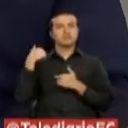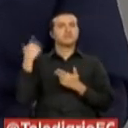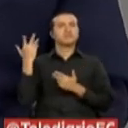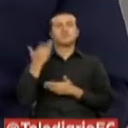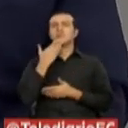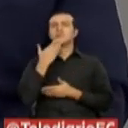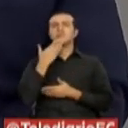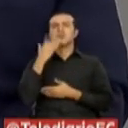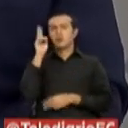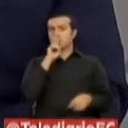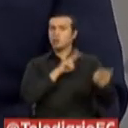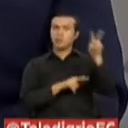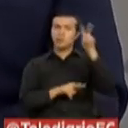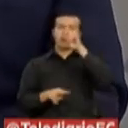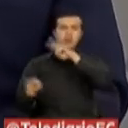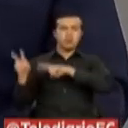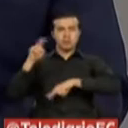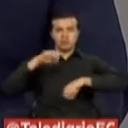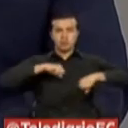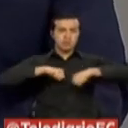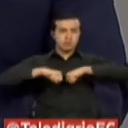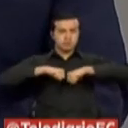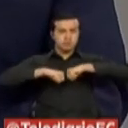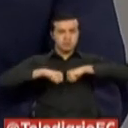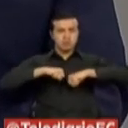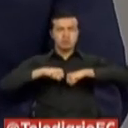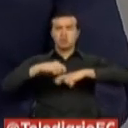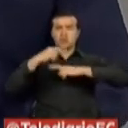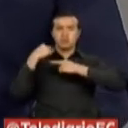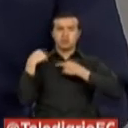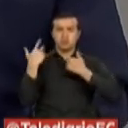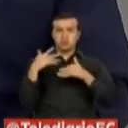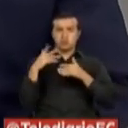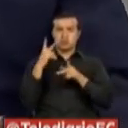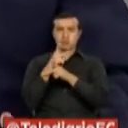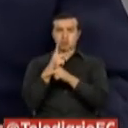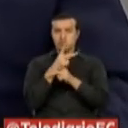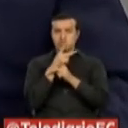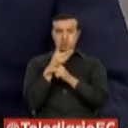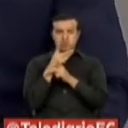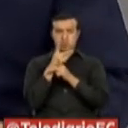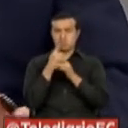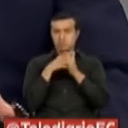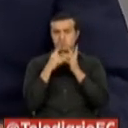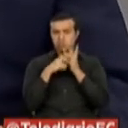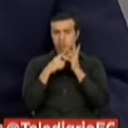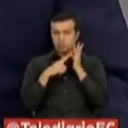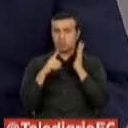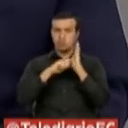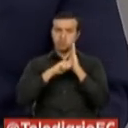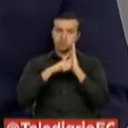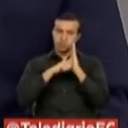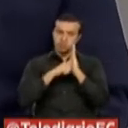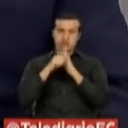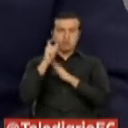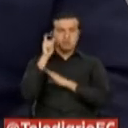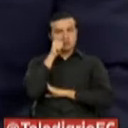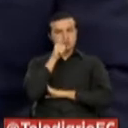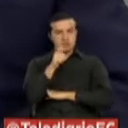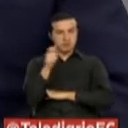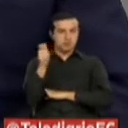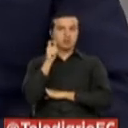está evaluar la gestión de los organismos designados por este Consejo, entre ellos Contraloría,